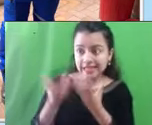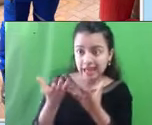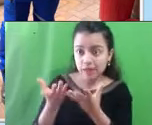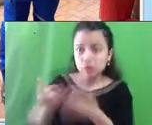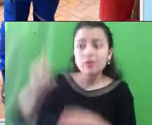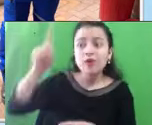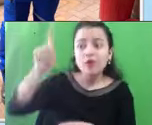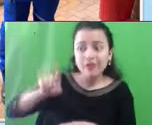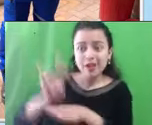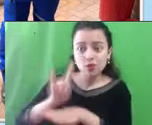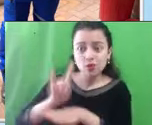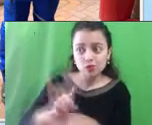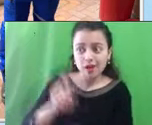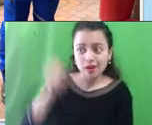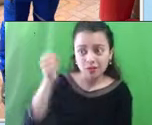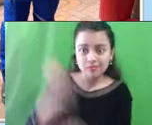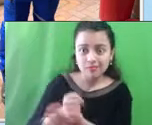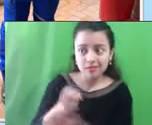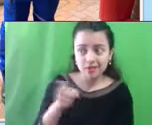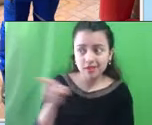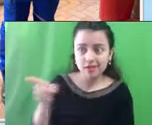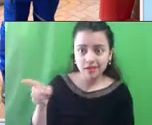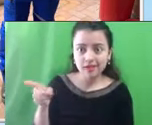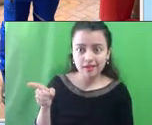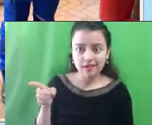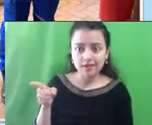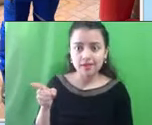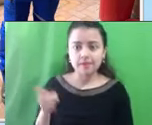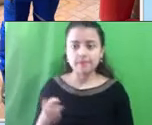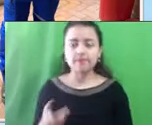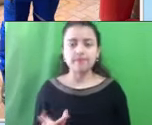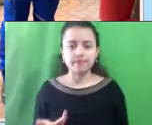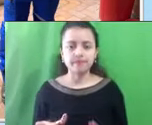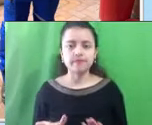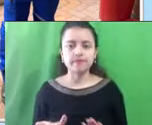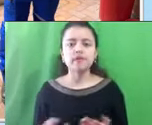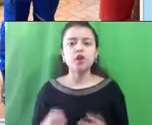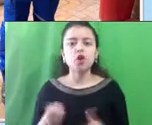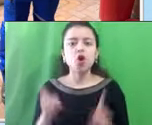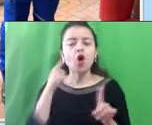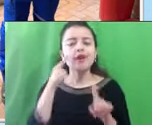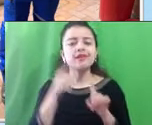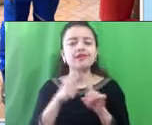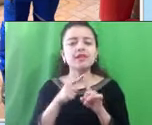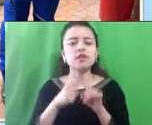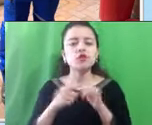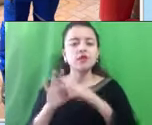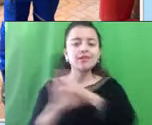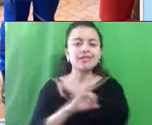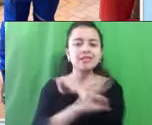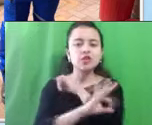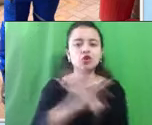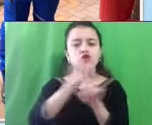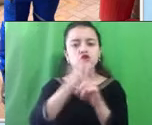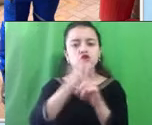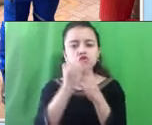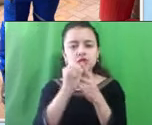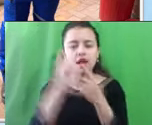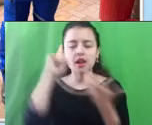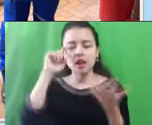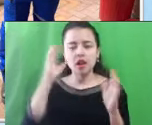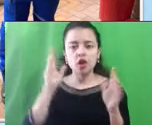y externamente garantizando un desarrollo de las condiciones psicosociales, de las condiciones laborales y de la